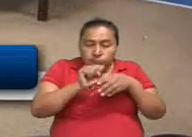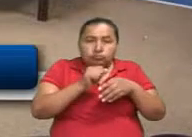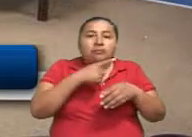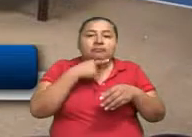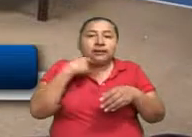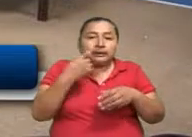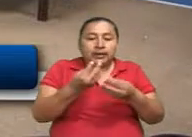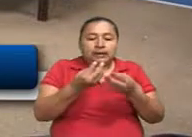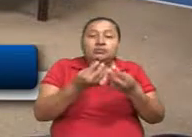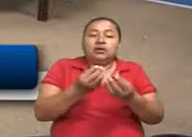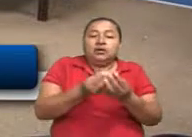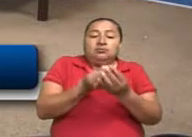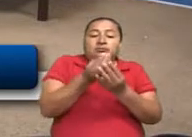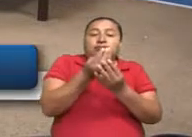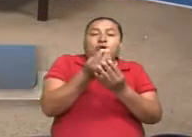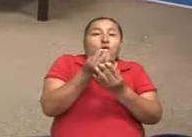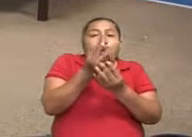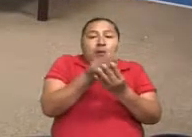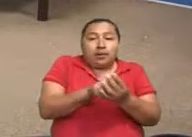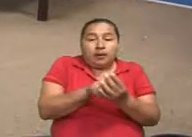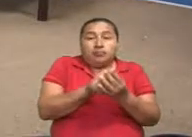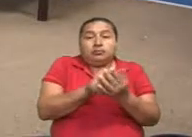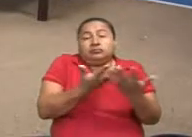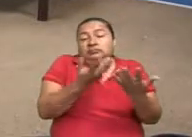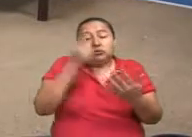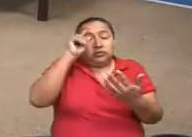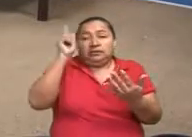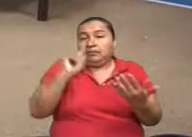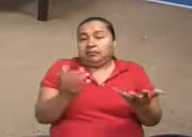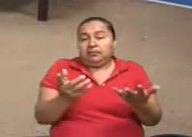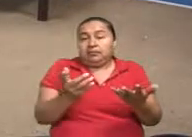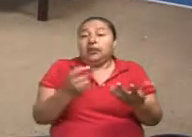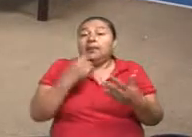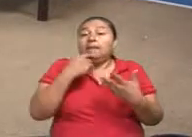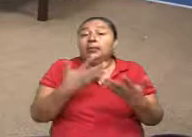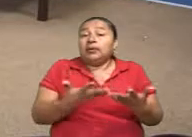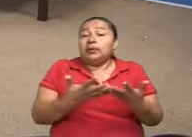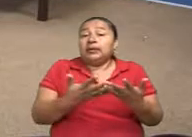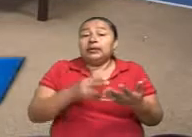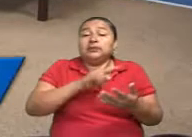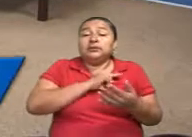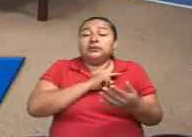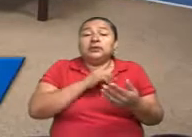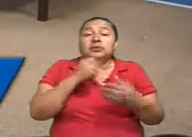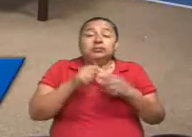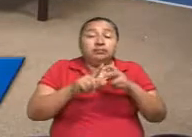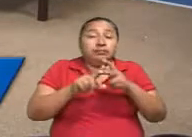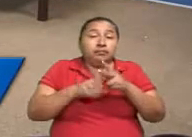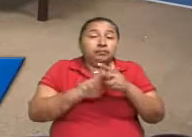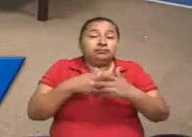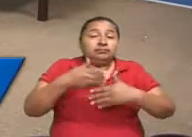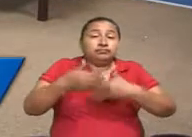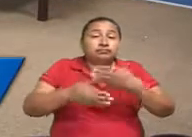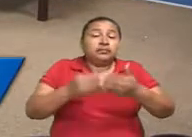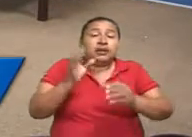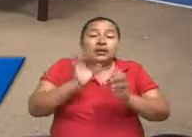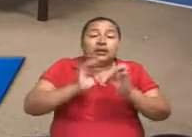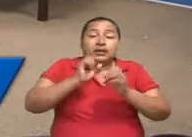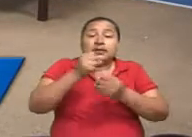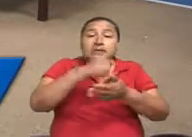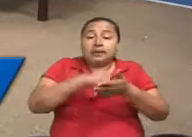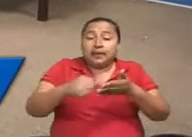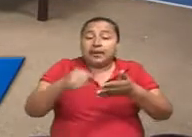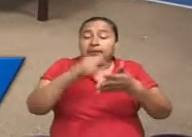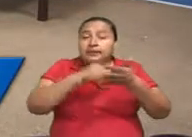testículo va a quedar uh-huh. Fuera de su bolsita. ¿Por qué? Porque existen las etapas, como te digo, cada semana de